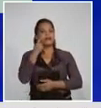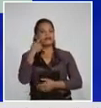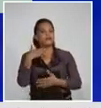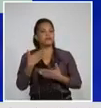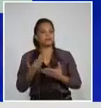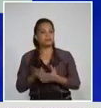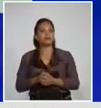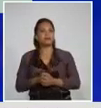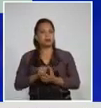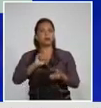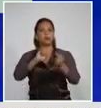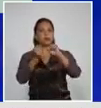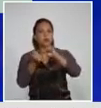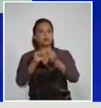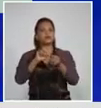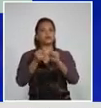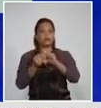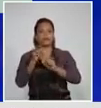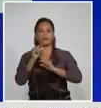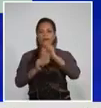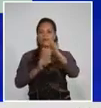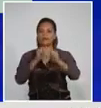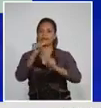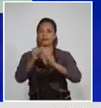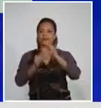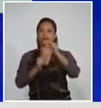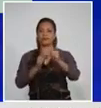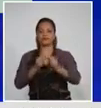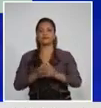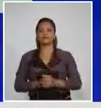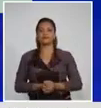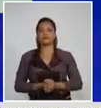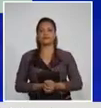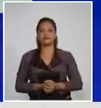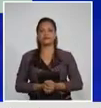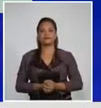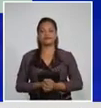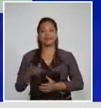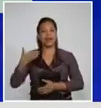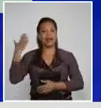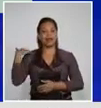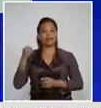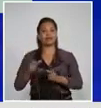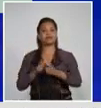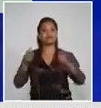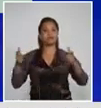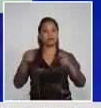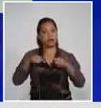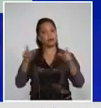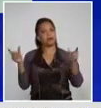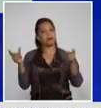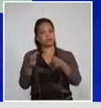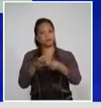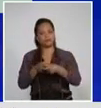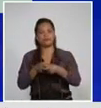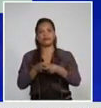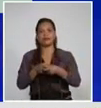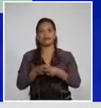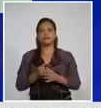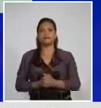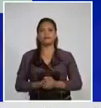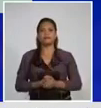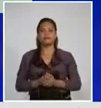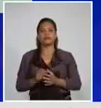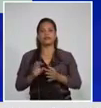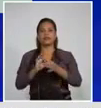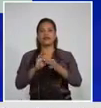ido controlando la transmisión que llegó a presentar este territorio. Jibara con 4, Antilla, Mayarí